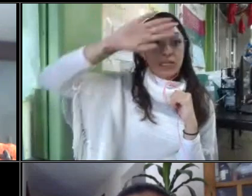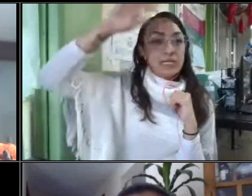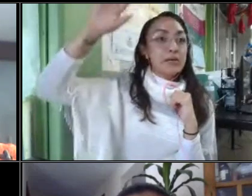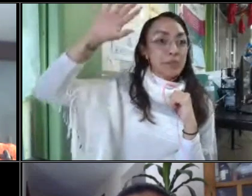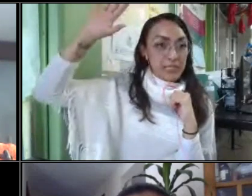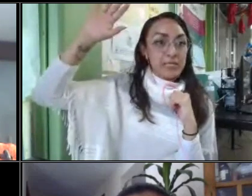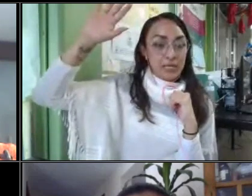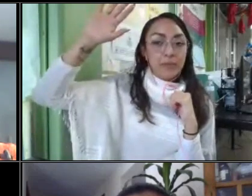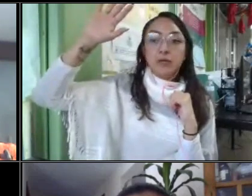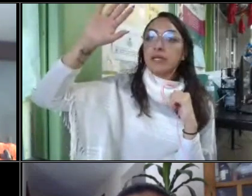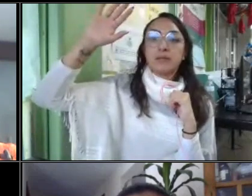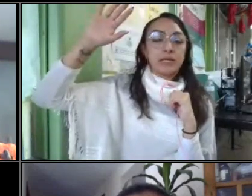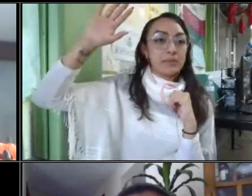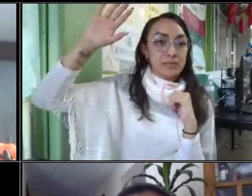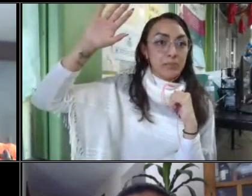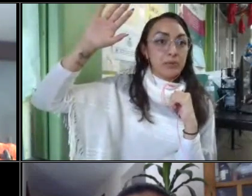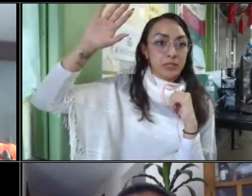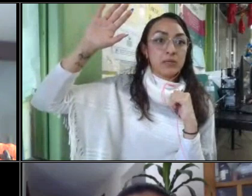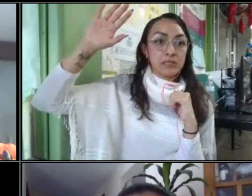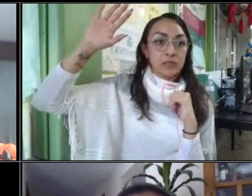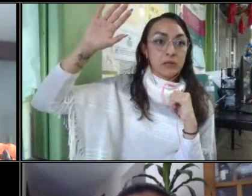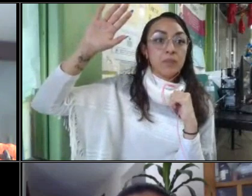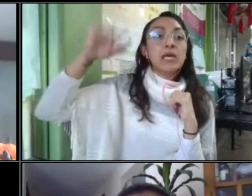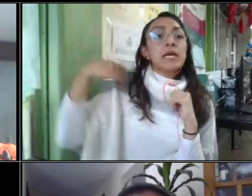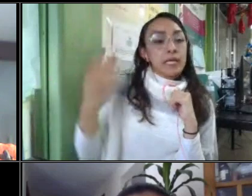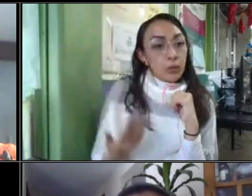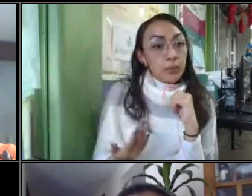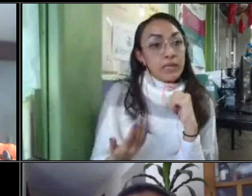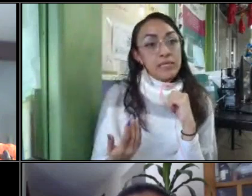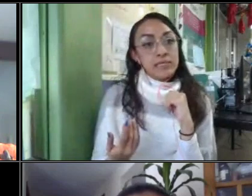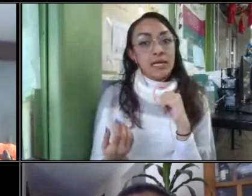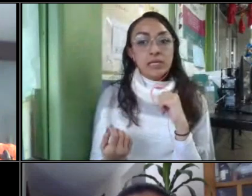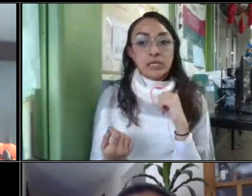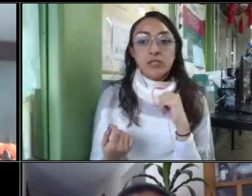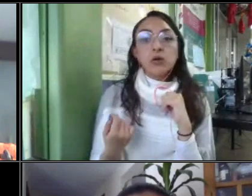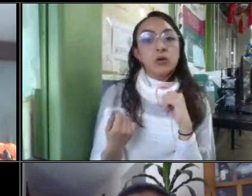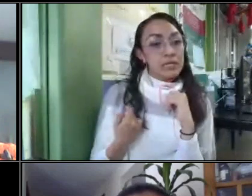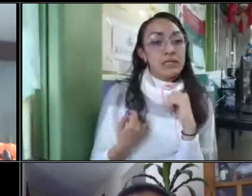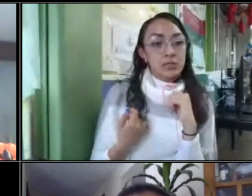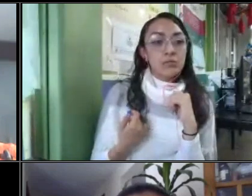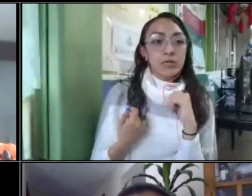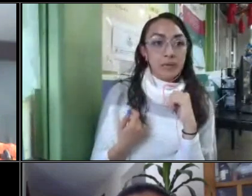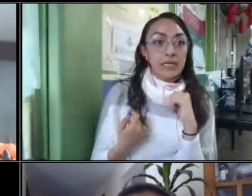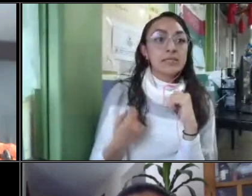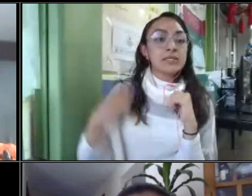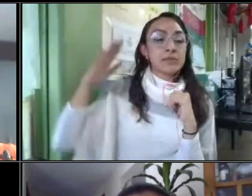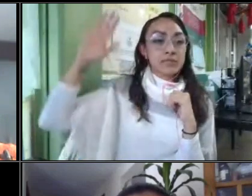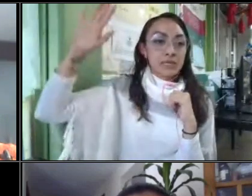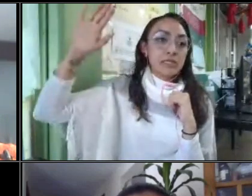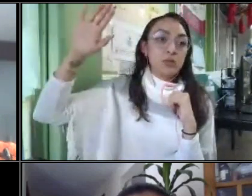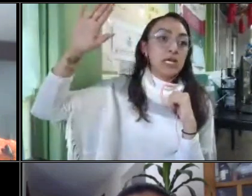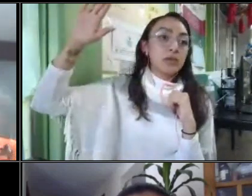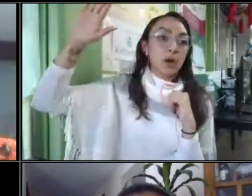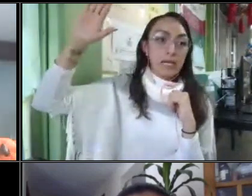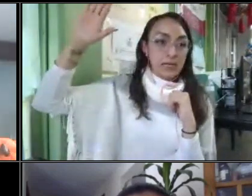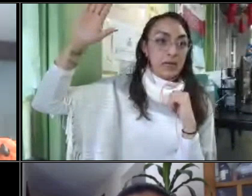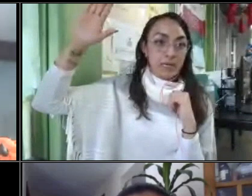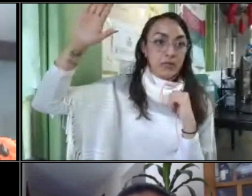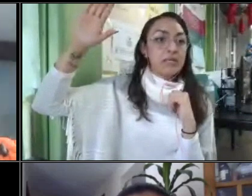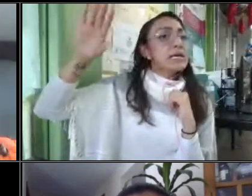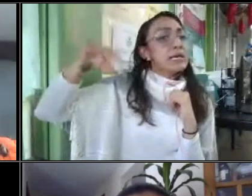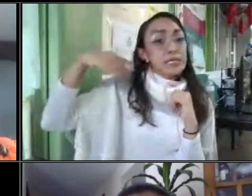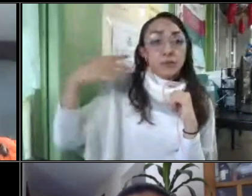mano, ustedes van a alzar la mano para saber que me están poniendo atención. Y lo pueden hacer al inicio con indicación verbal. Si me estás escuchando,